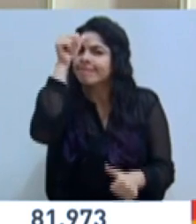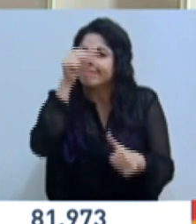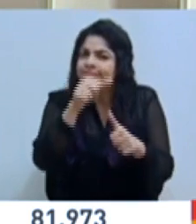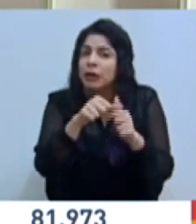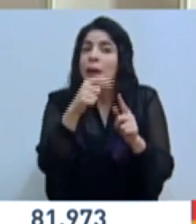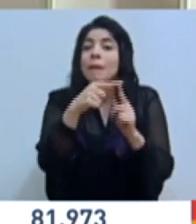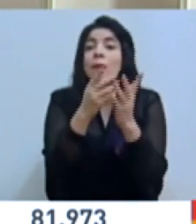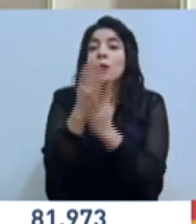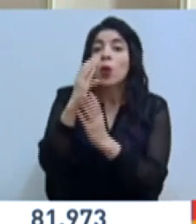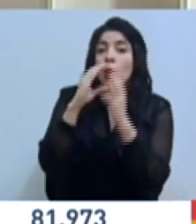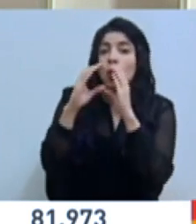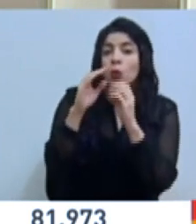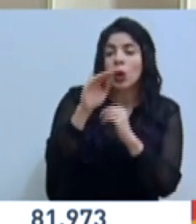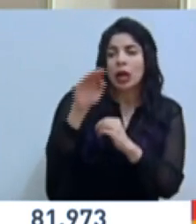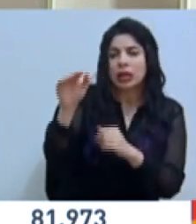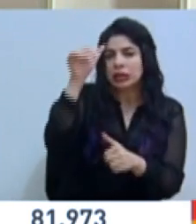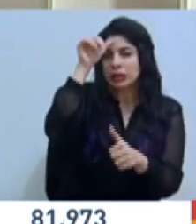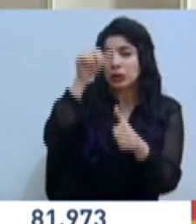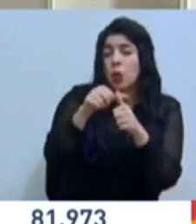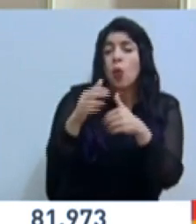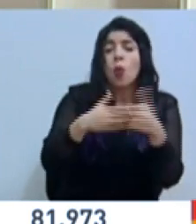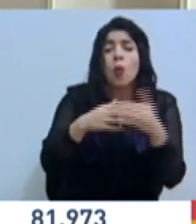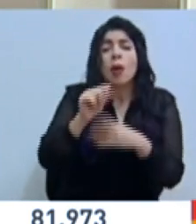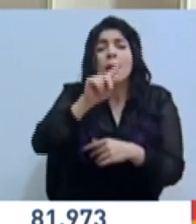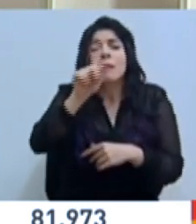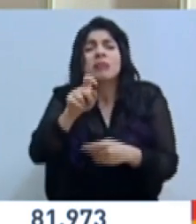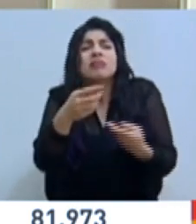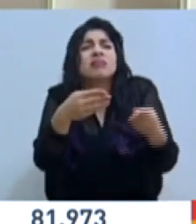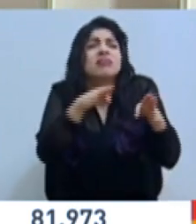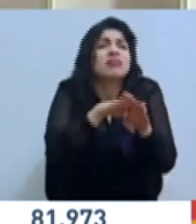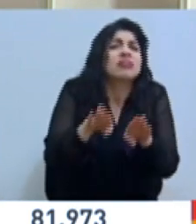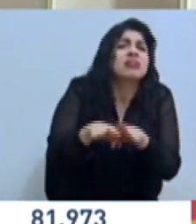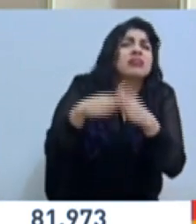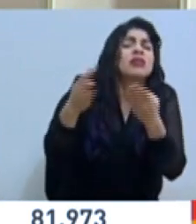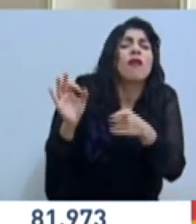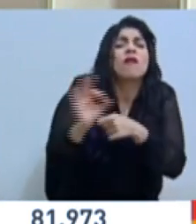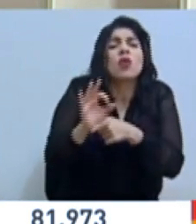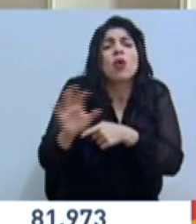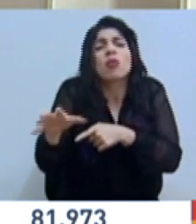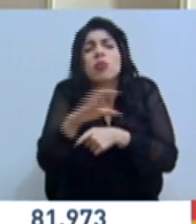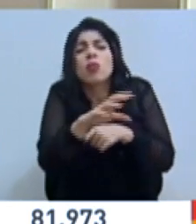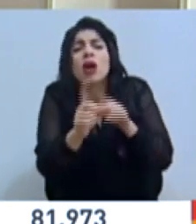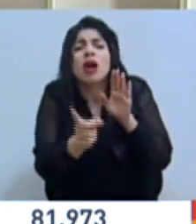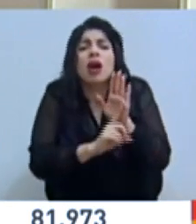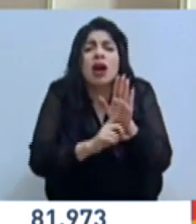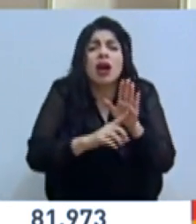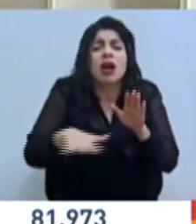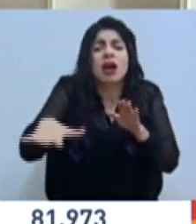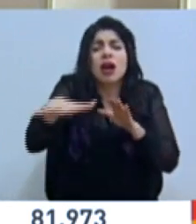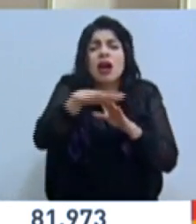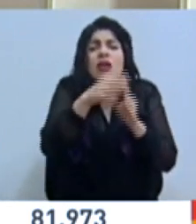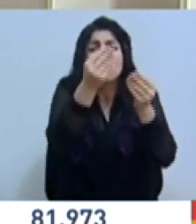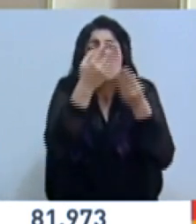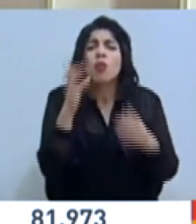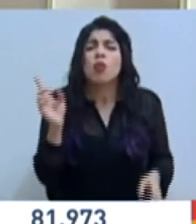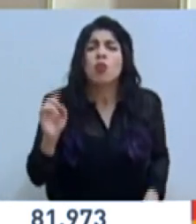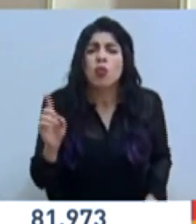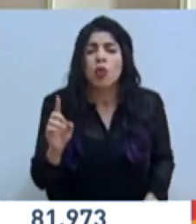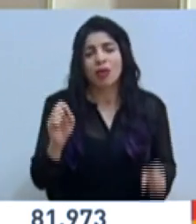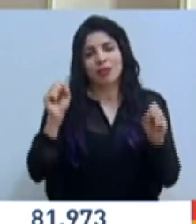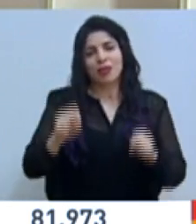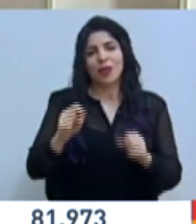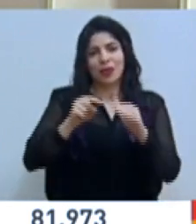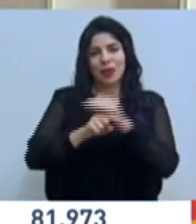a los medios de comunicación que para consultar las medidas de cierre, apertura, operación y alertas en los distintos cantones pueden